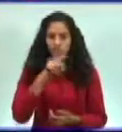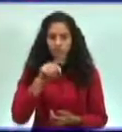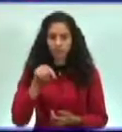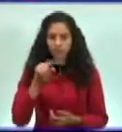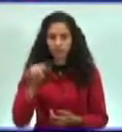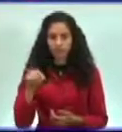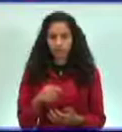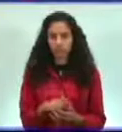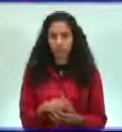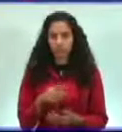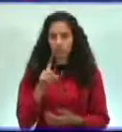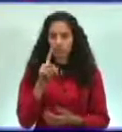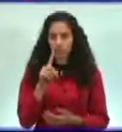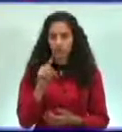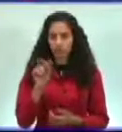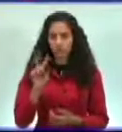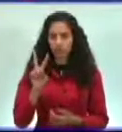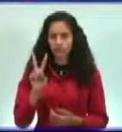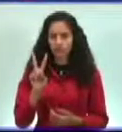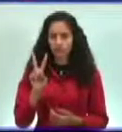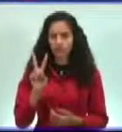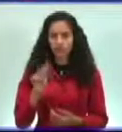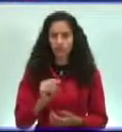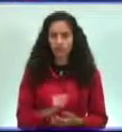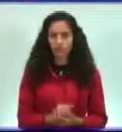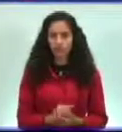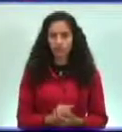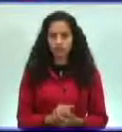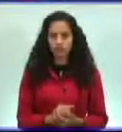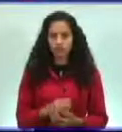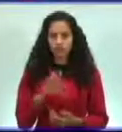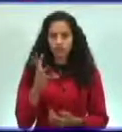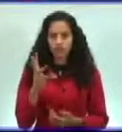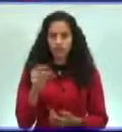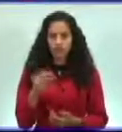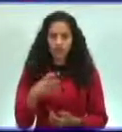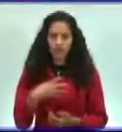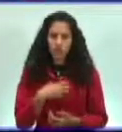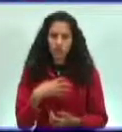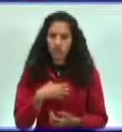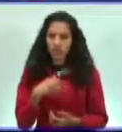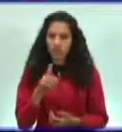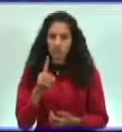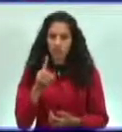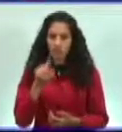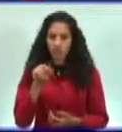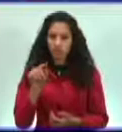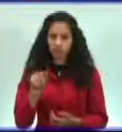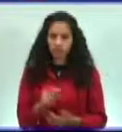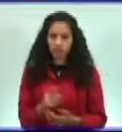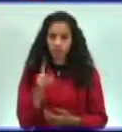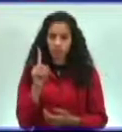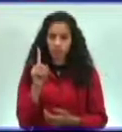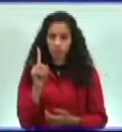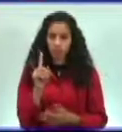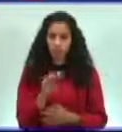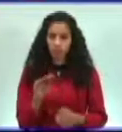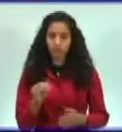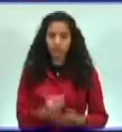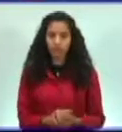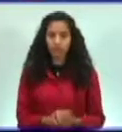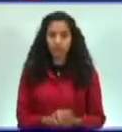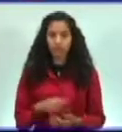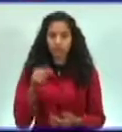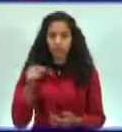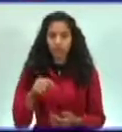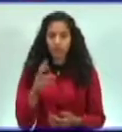tachado? 1 y 2. ¿Cuántos quedaron sin tachar? 1. En esta ocasión,